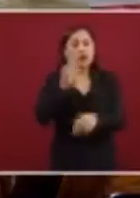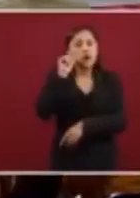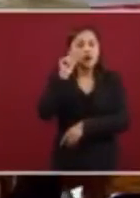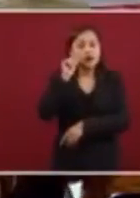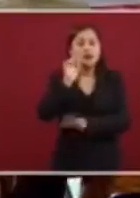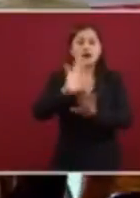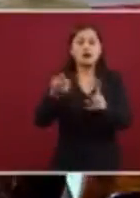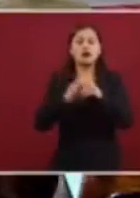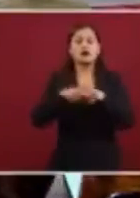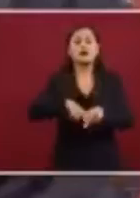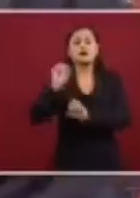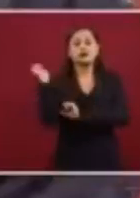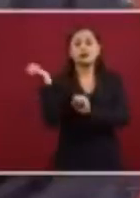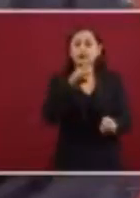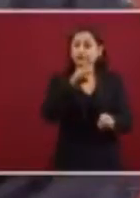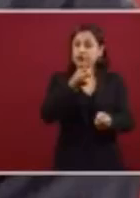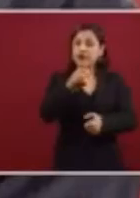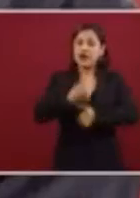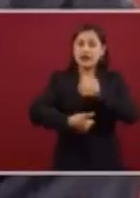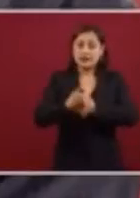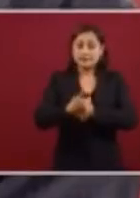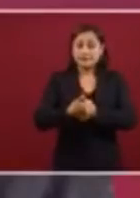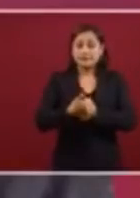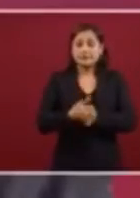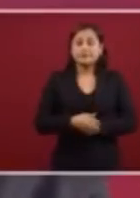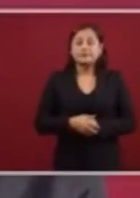la Serie Mundial.